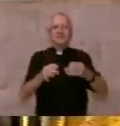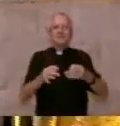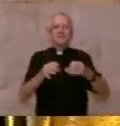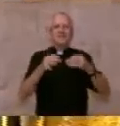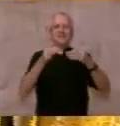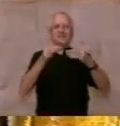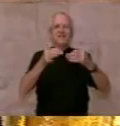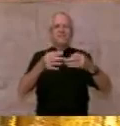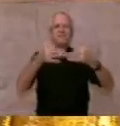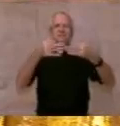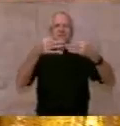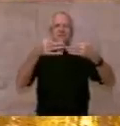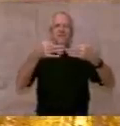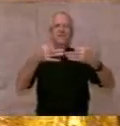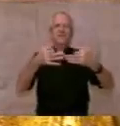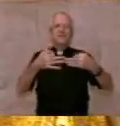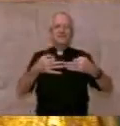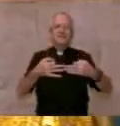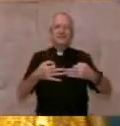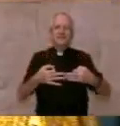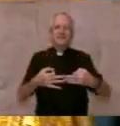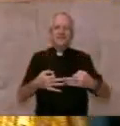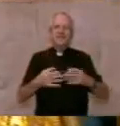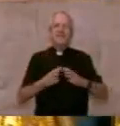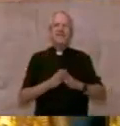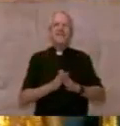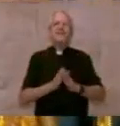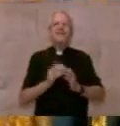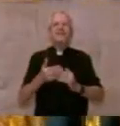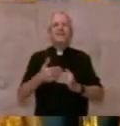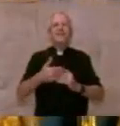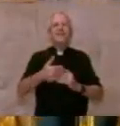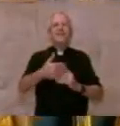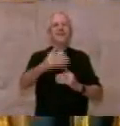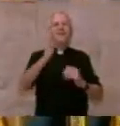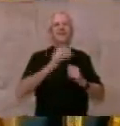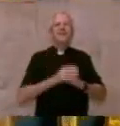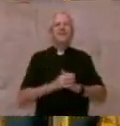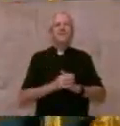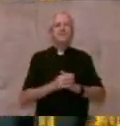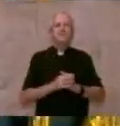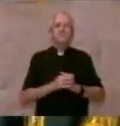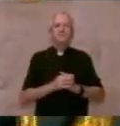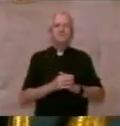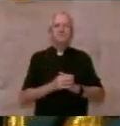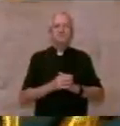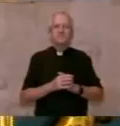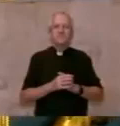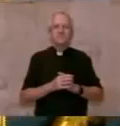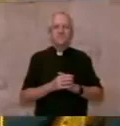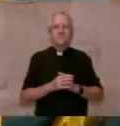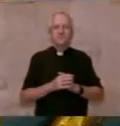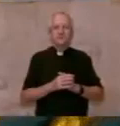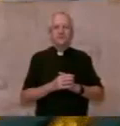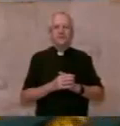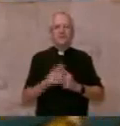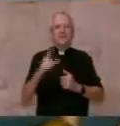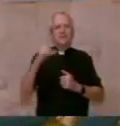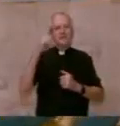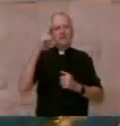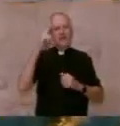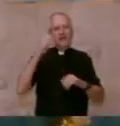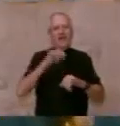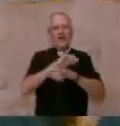con pinturas, mármoles y materiales nobles. Y en el presbiterio hay un retablo de mármol con la